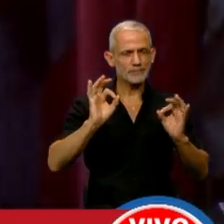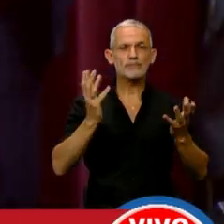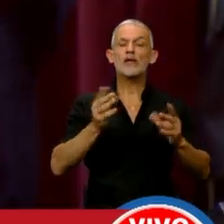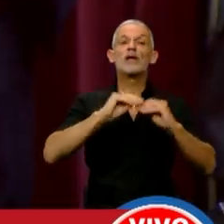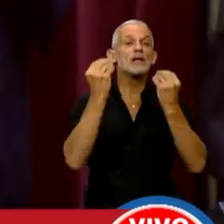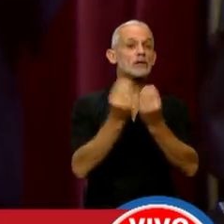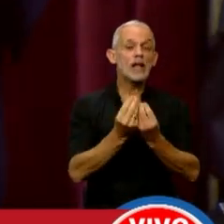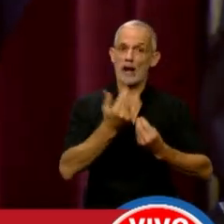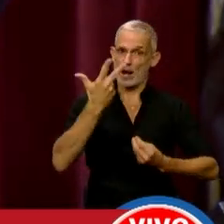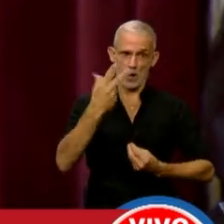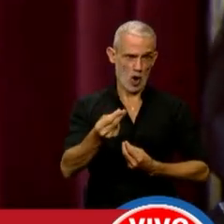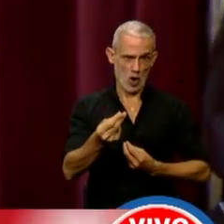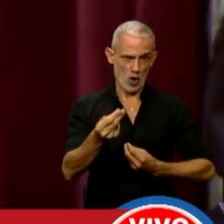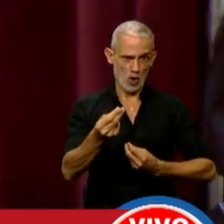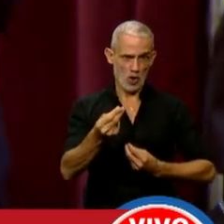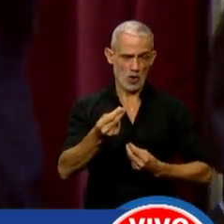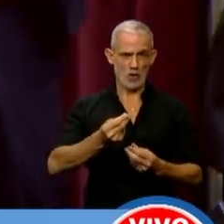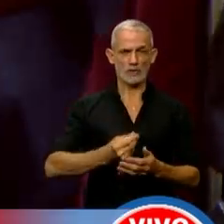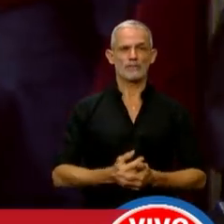resulta negativo